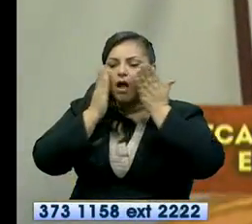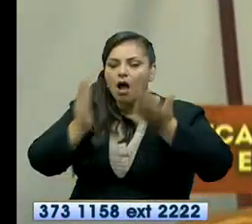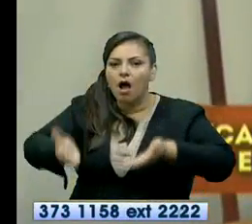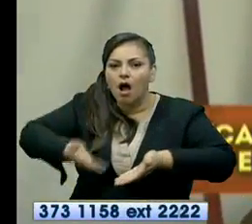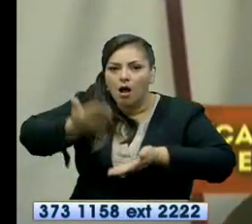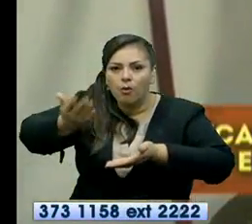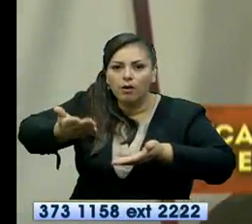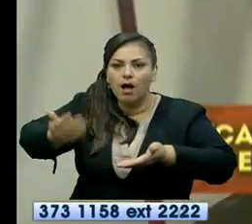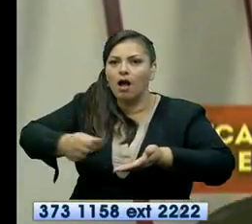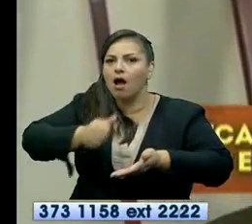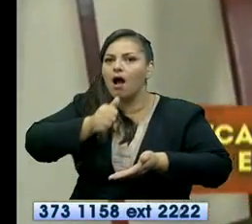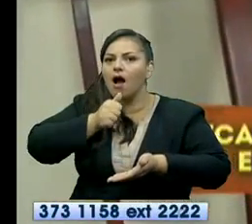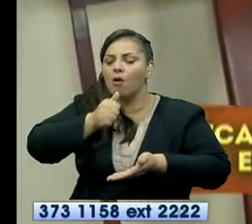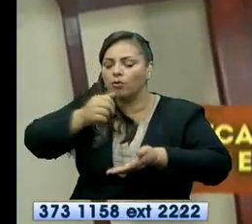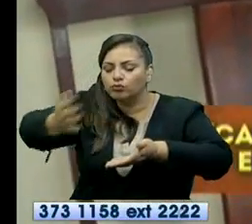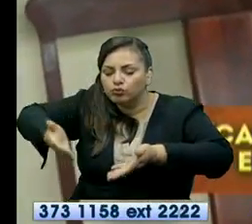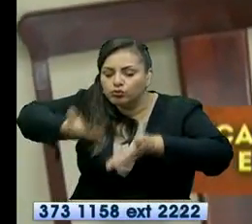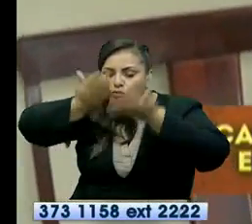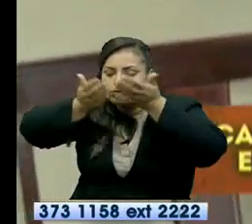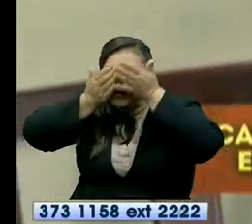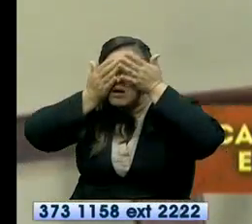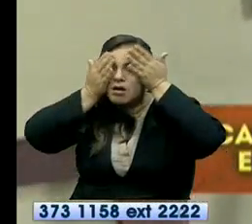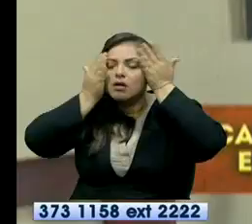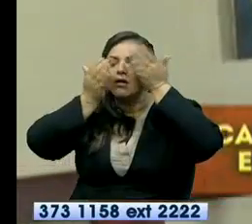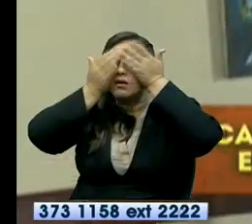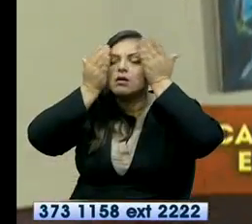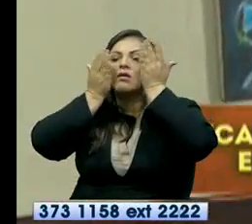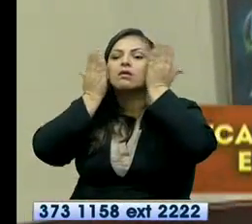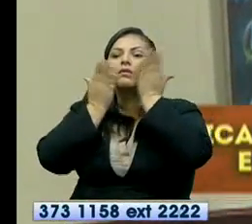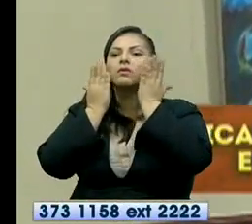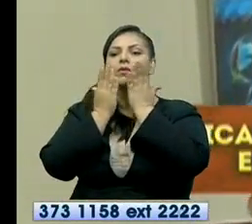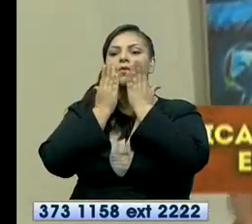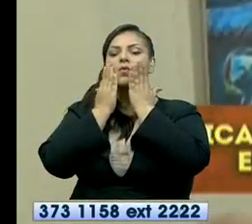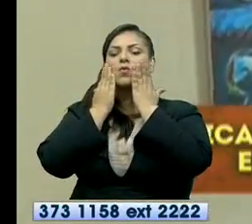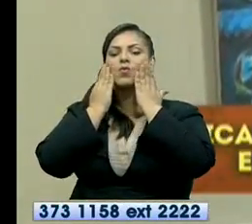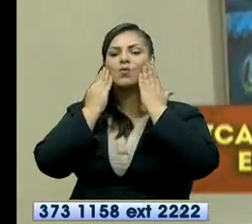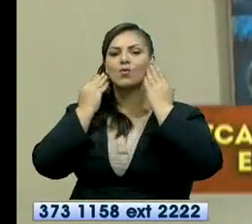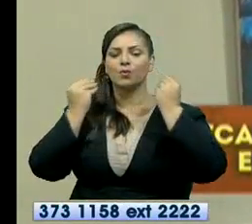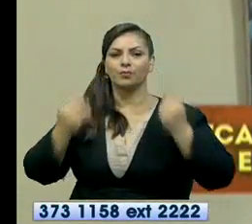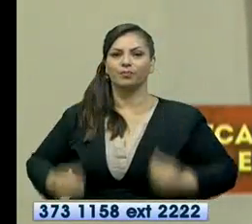de manteca de cacao con aceite de oliva